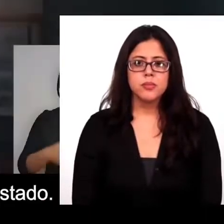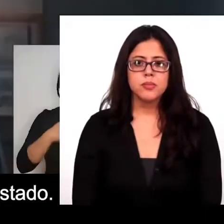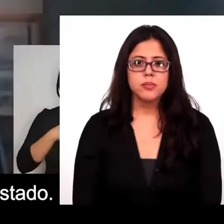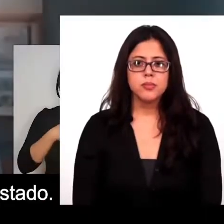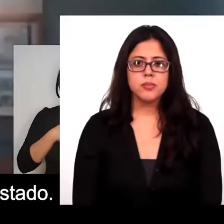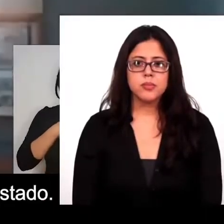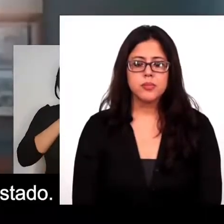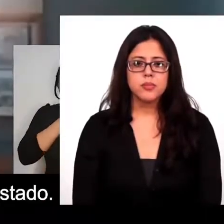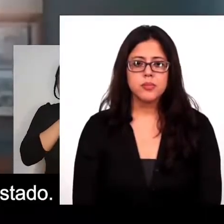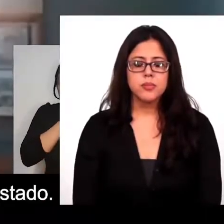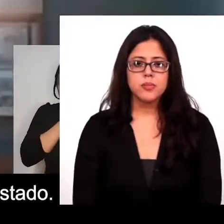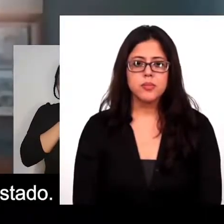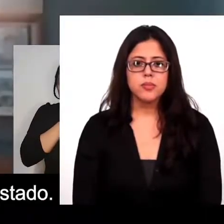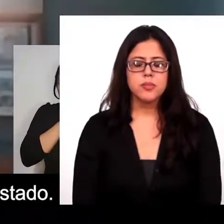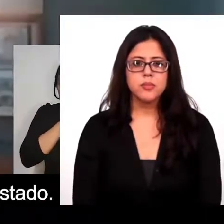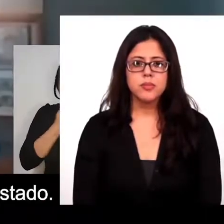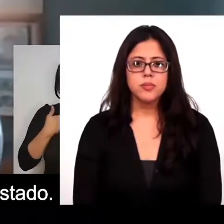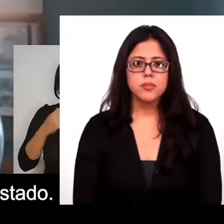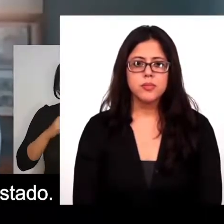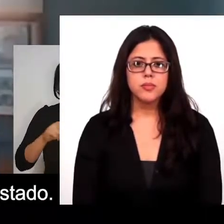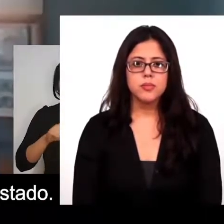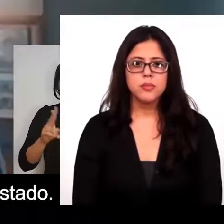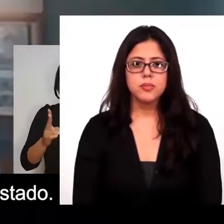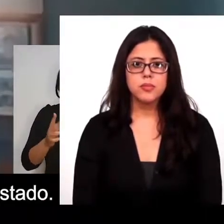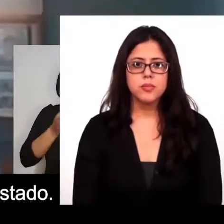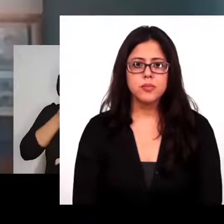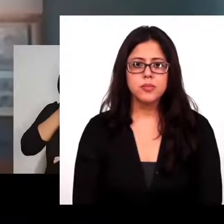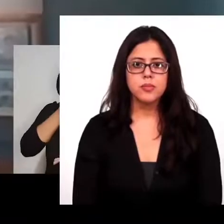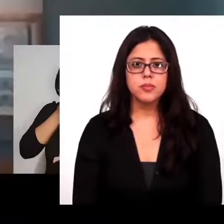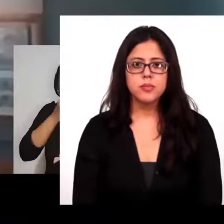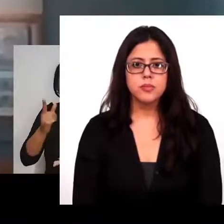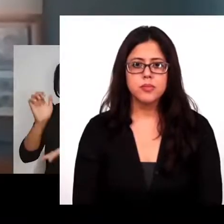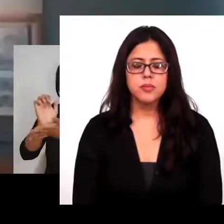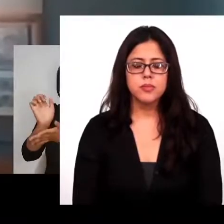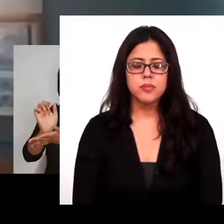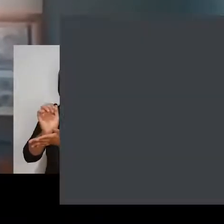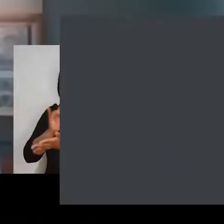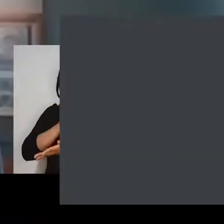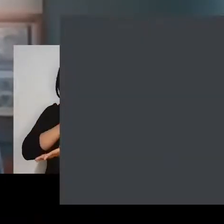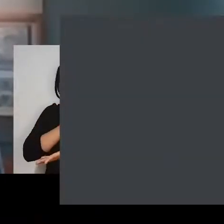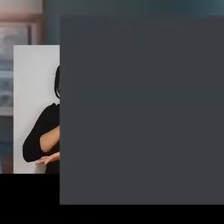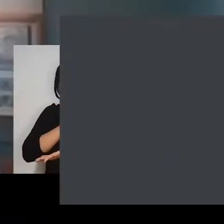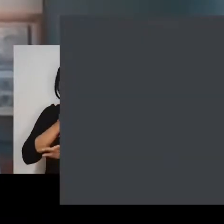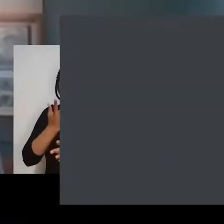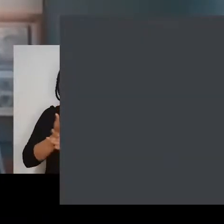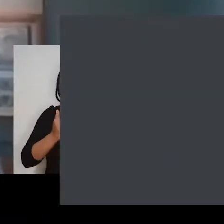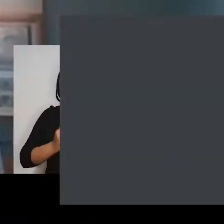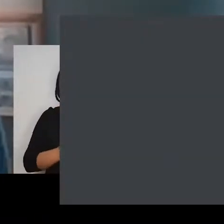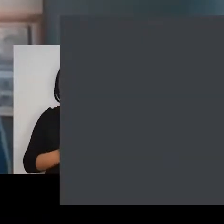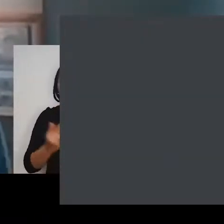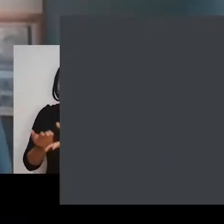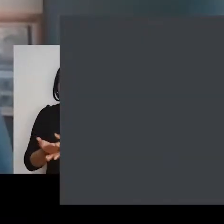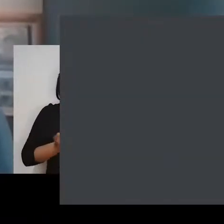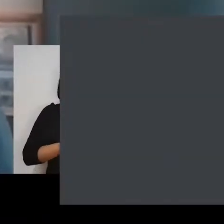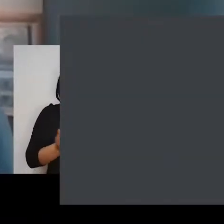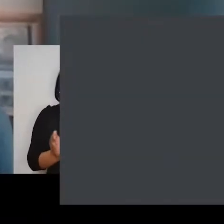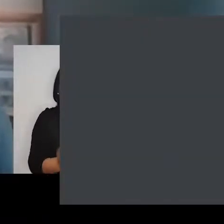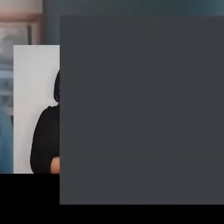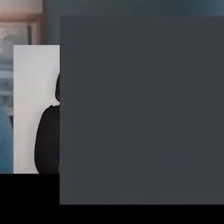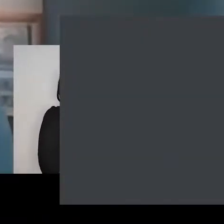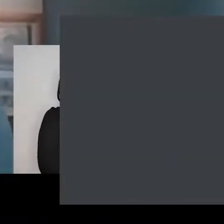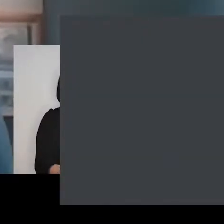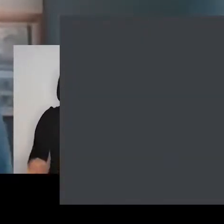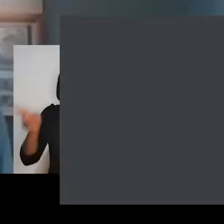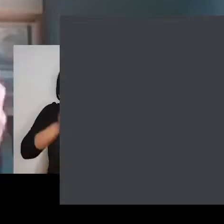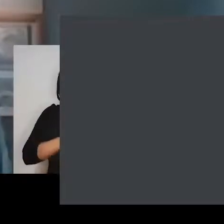Yo en lo personal, yo no sé en qué estado va la demanda del Estado. No sé si está en pausa, si se tomó, si se apartó, si la van